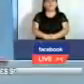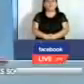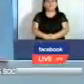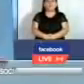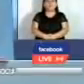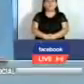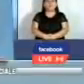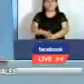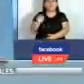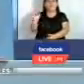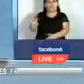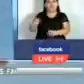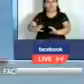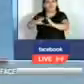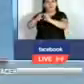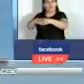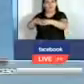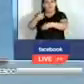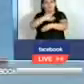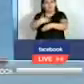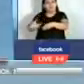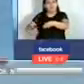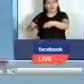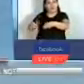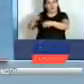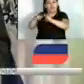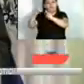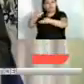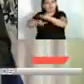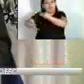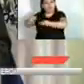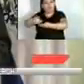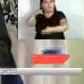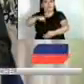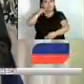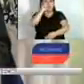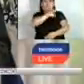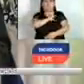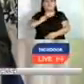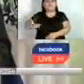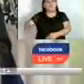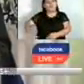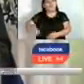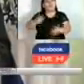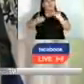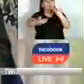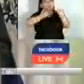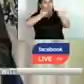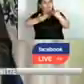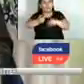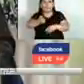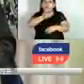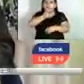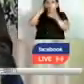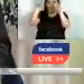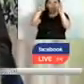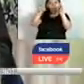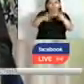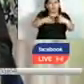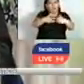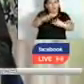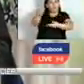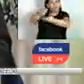Y el presidente del organismo promotor de exportaciones e inversiones de El Salvador presentó importantes datos sobre inversión en el país durante